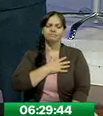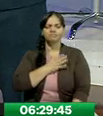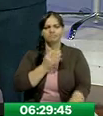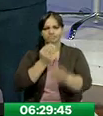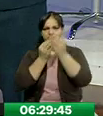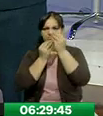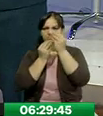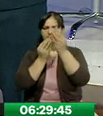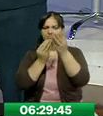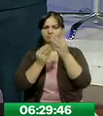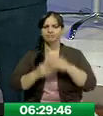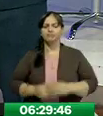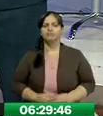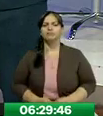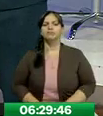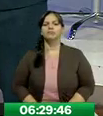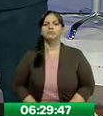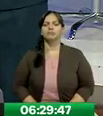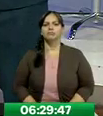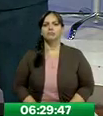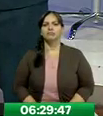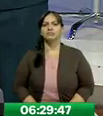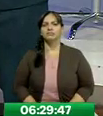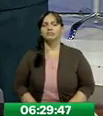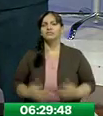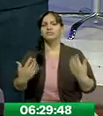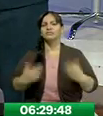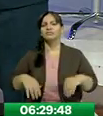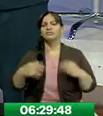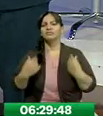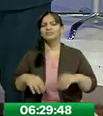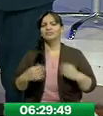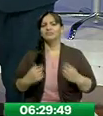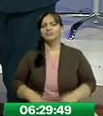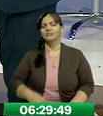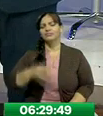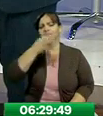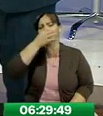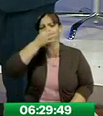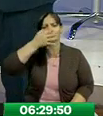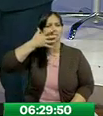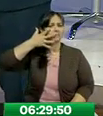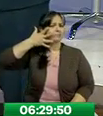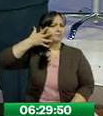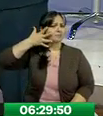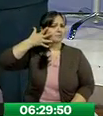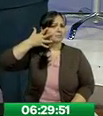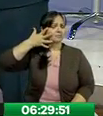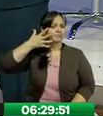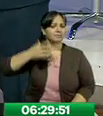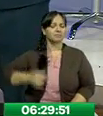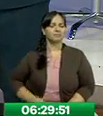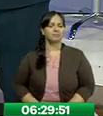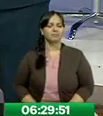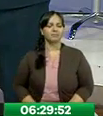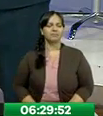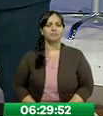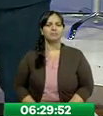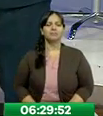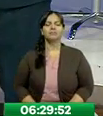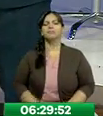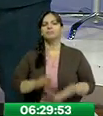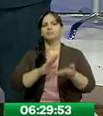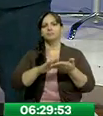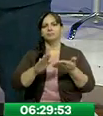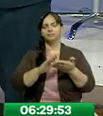se realiza el velatorio de las víctimas mortales del trágico accidente de tránsito ocurrido en Santa Elena